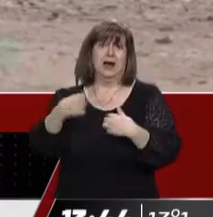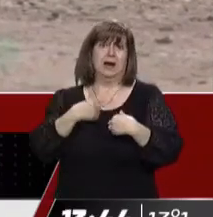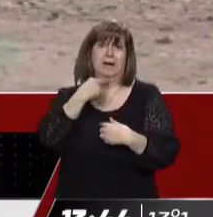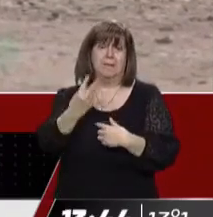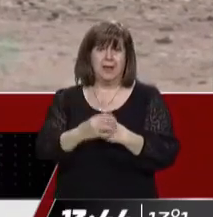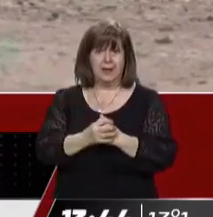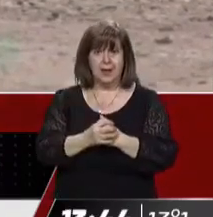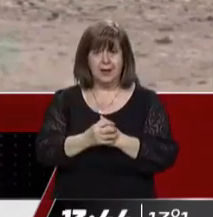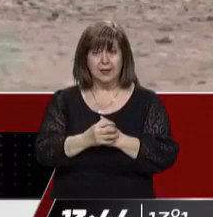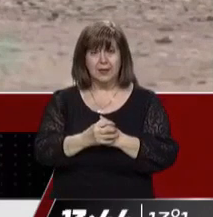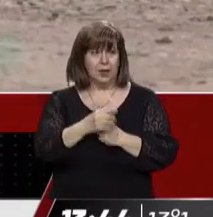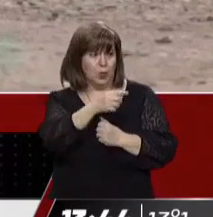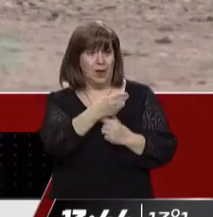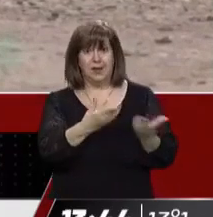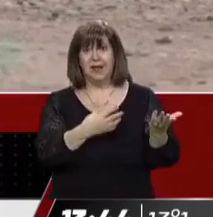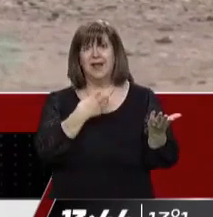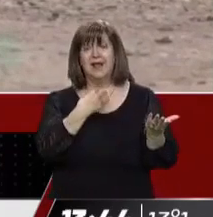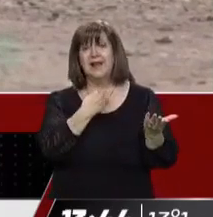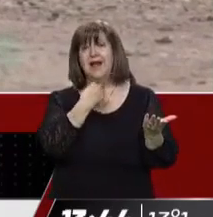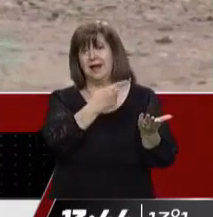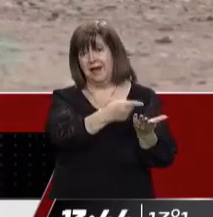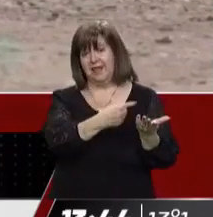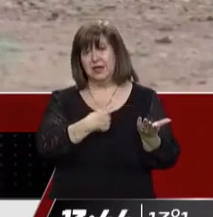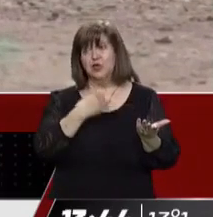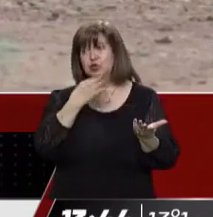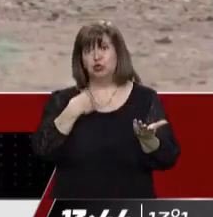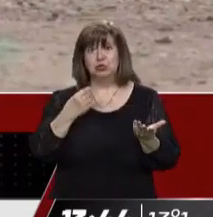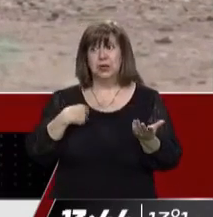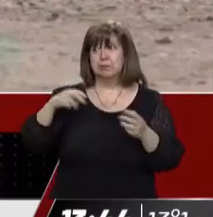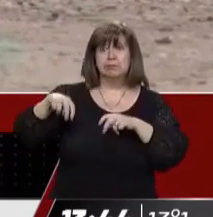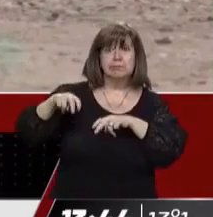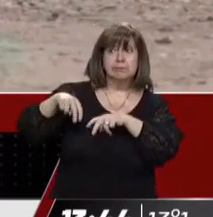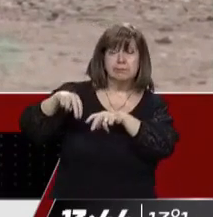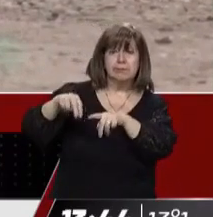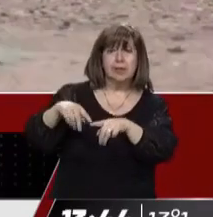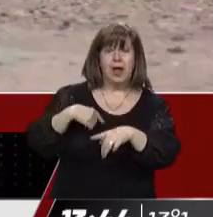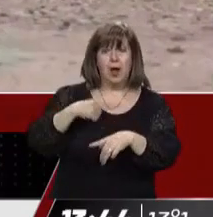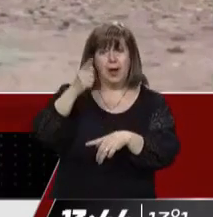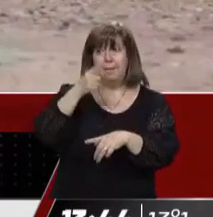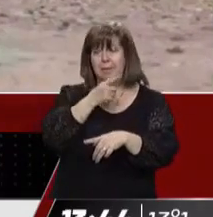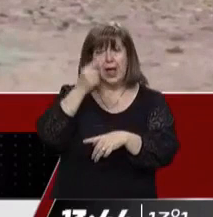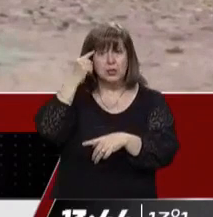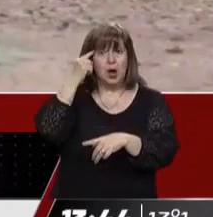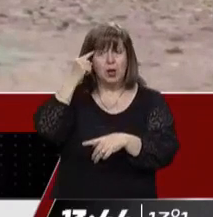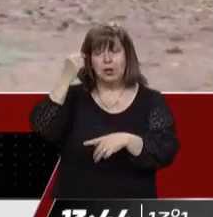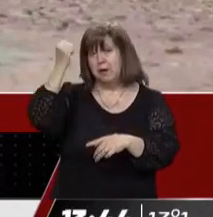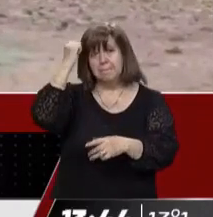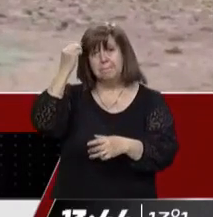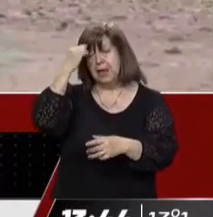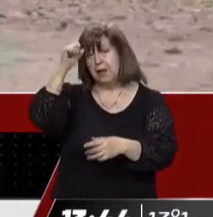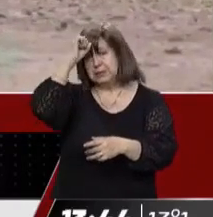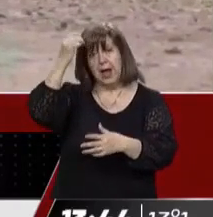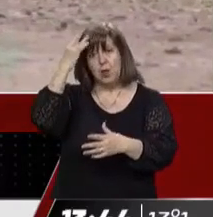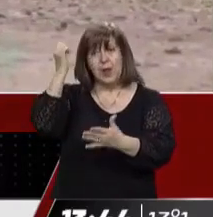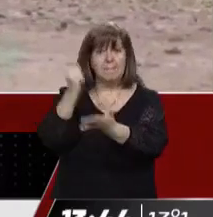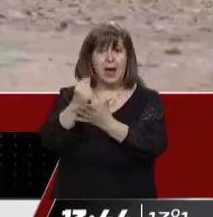esto y Si siguen las cosas así No sé cuando un día salga a caminar voy a estar ahora estoy traumado de verdad te digo Estoy tengo con un trauma